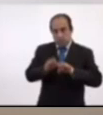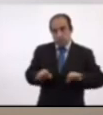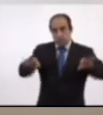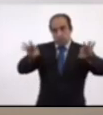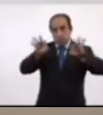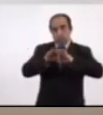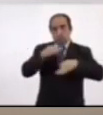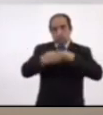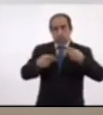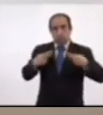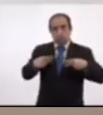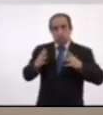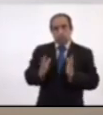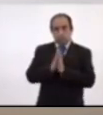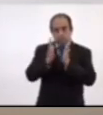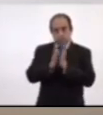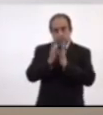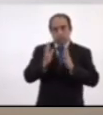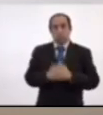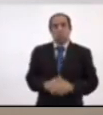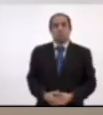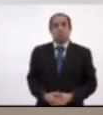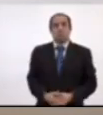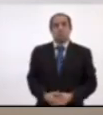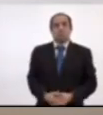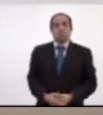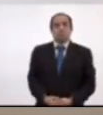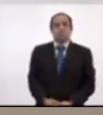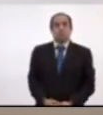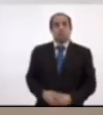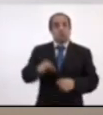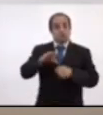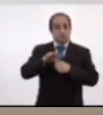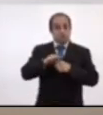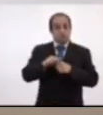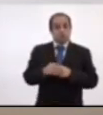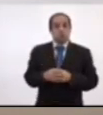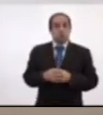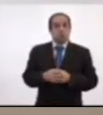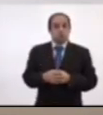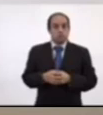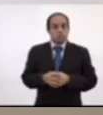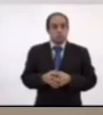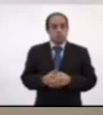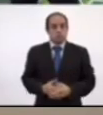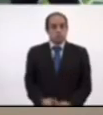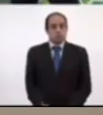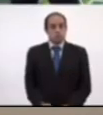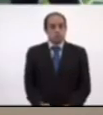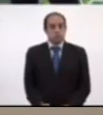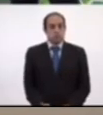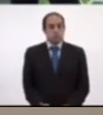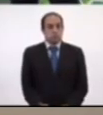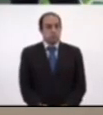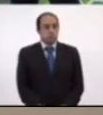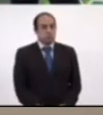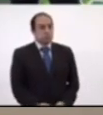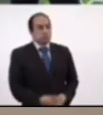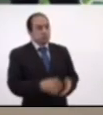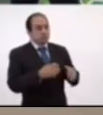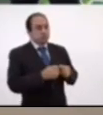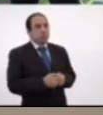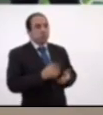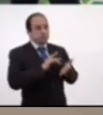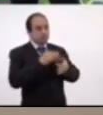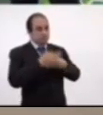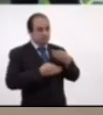importante que todo el mundo participe, que participemos en esta elección del próximo 6 de junio. Perfecto, gracias a todos, pasen